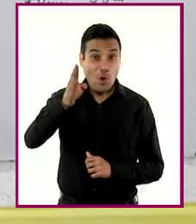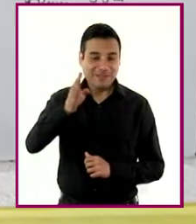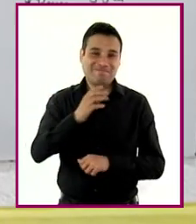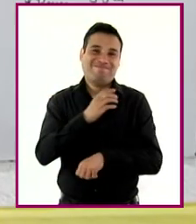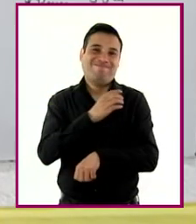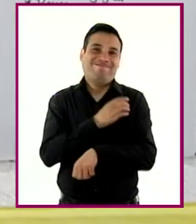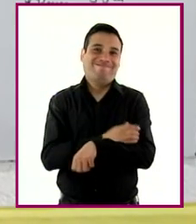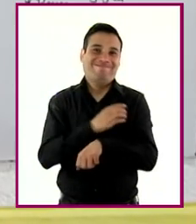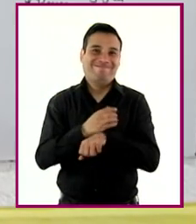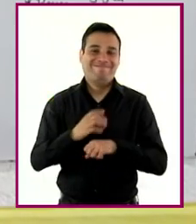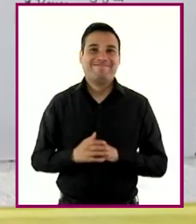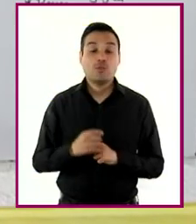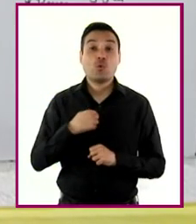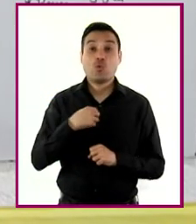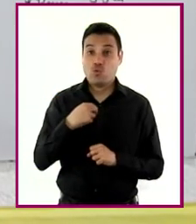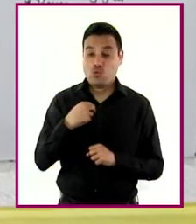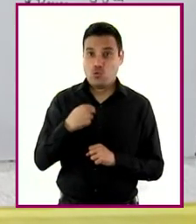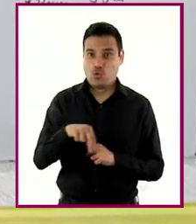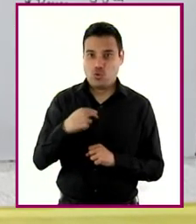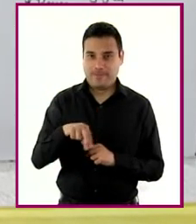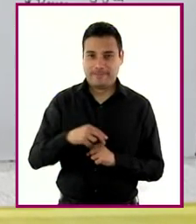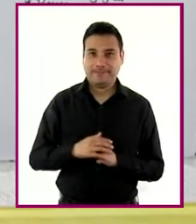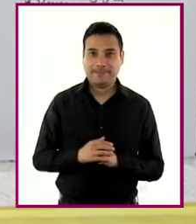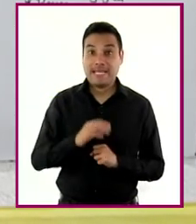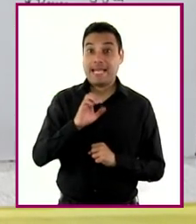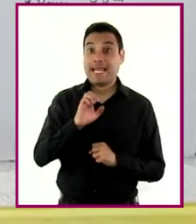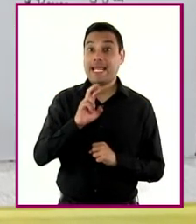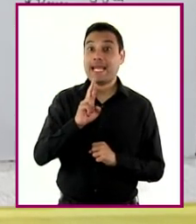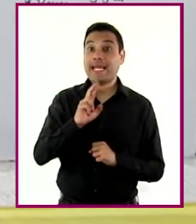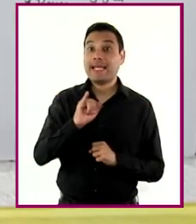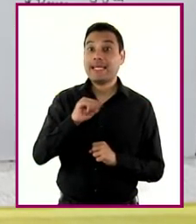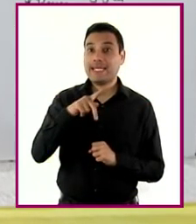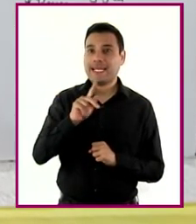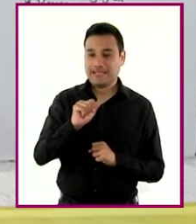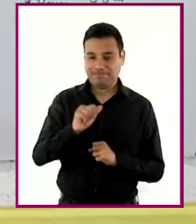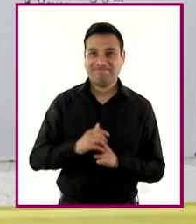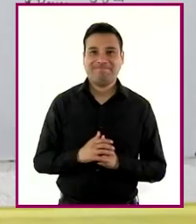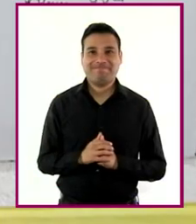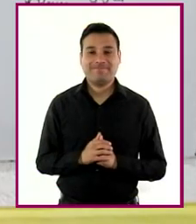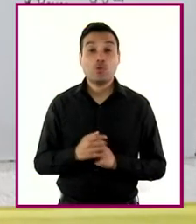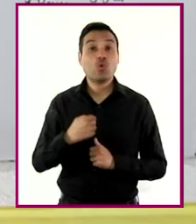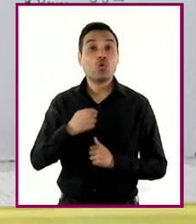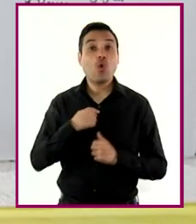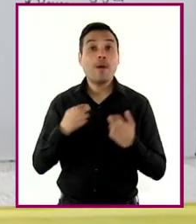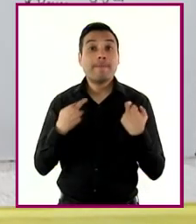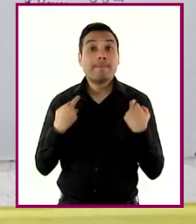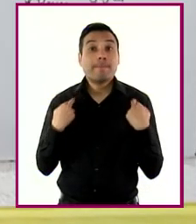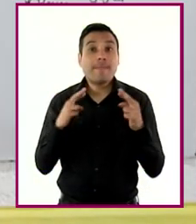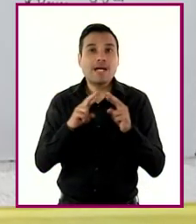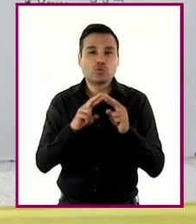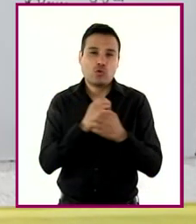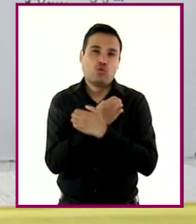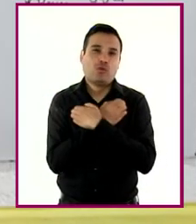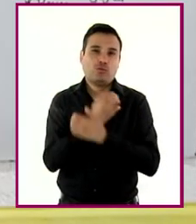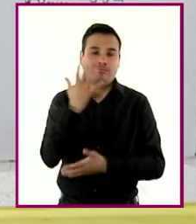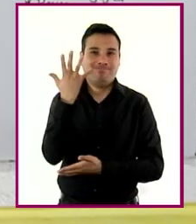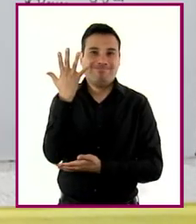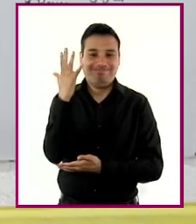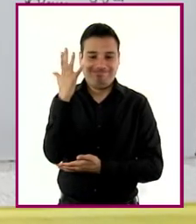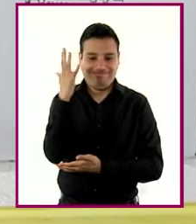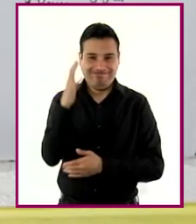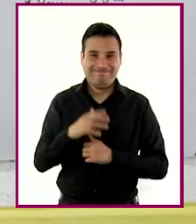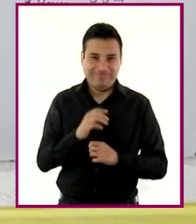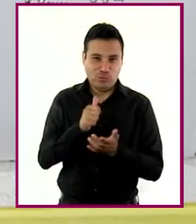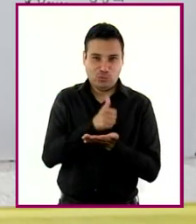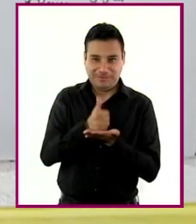compañeras y compañeros. Mi nombre es Erika Esther Vázquez García. Soy docente en educación preescolar